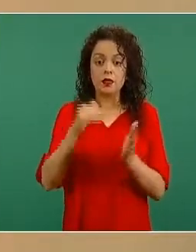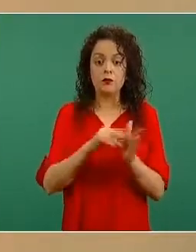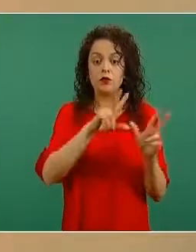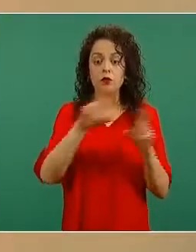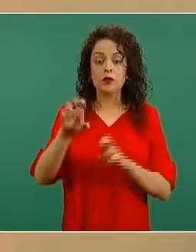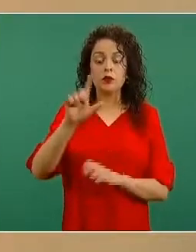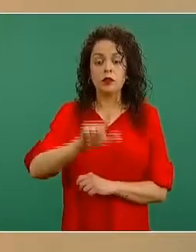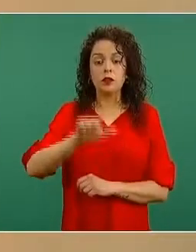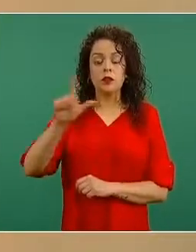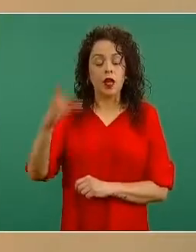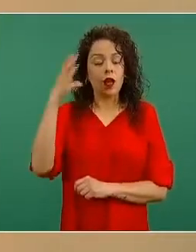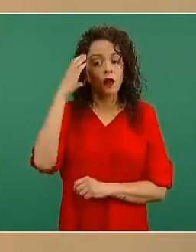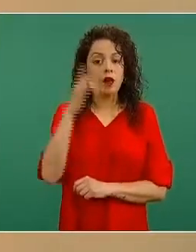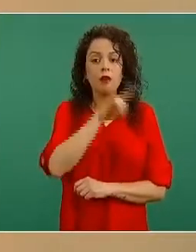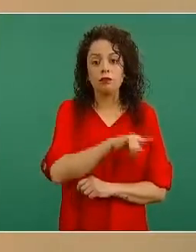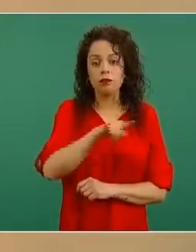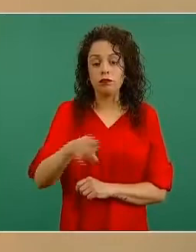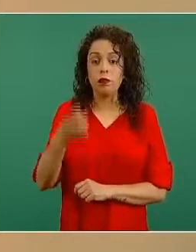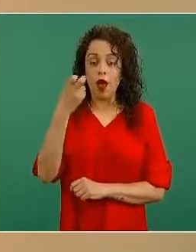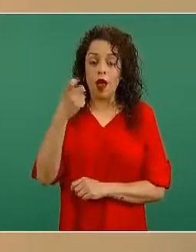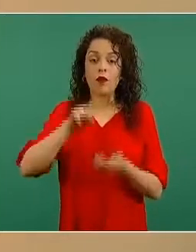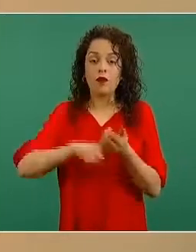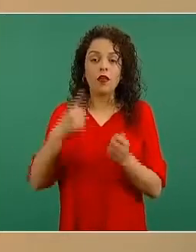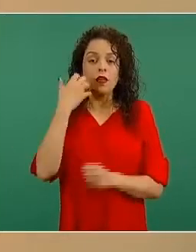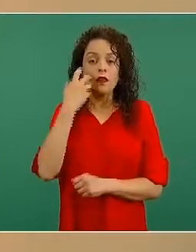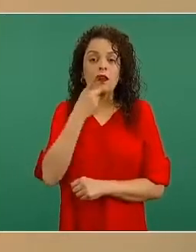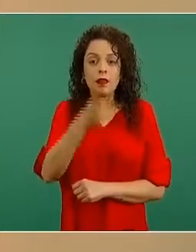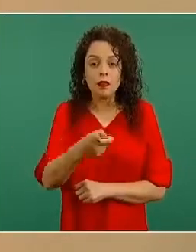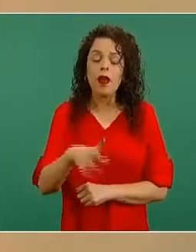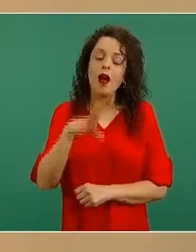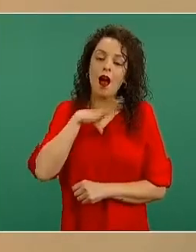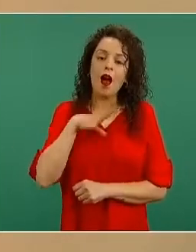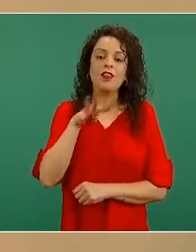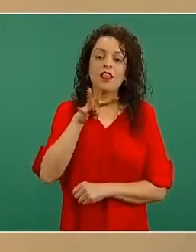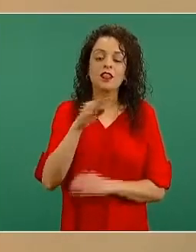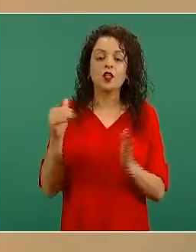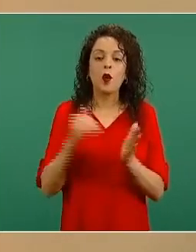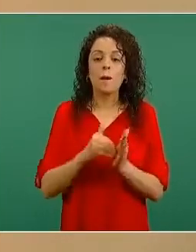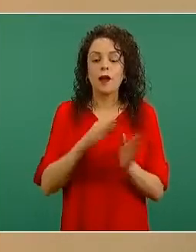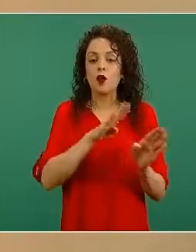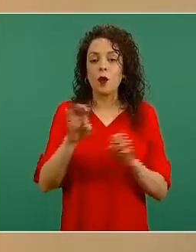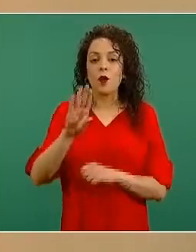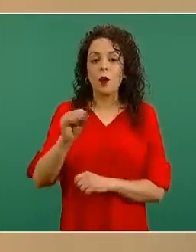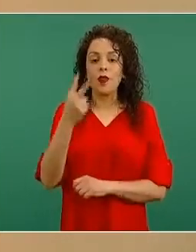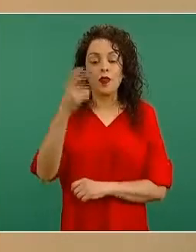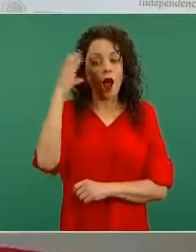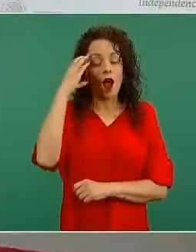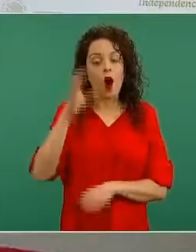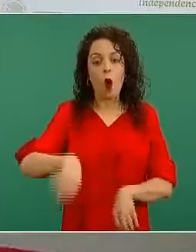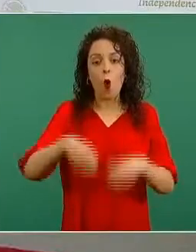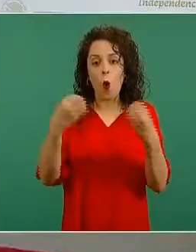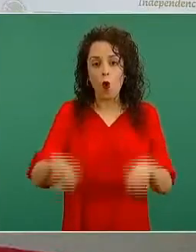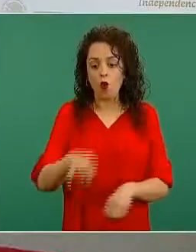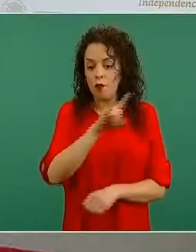33.877 camas, lo cual representa que hay 19.992 camas ocupadas y